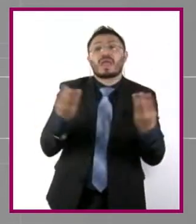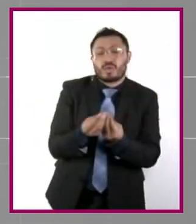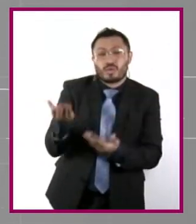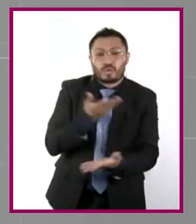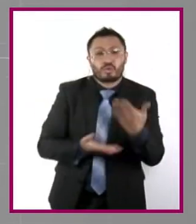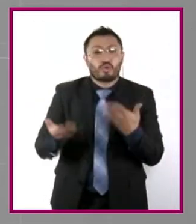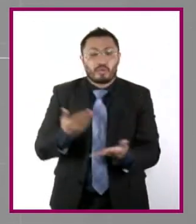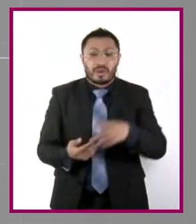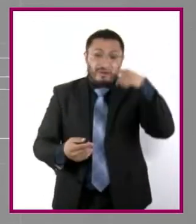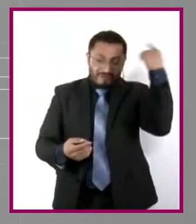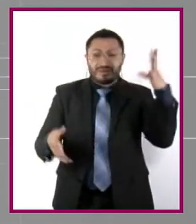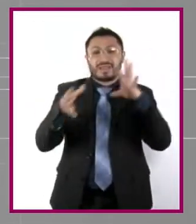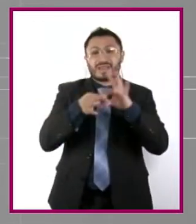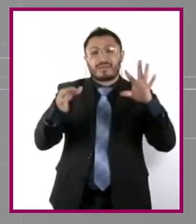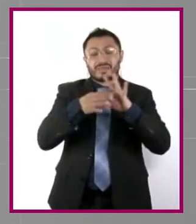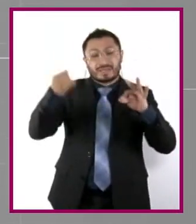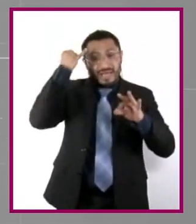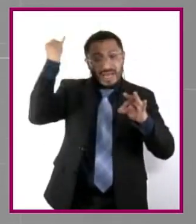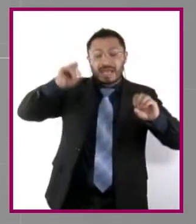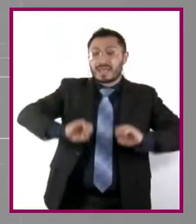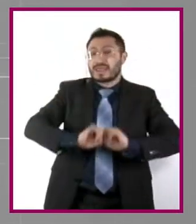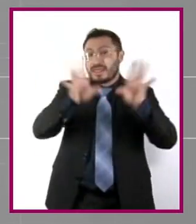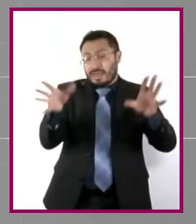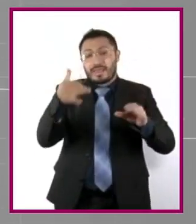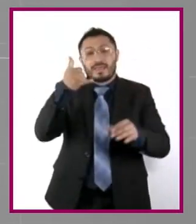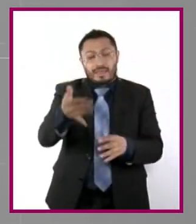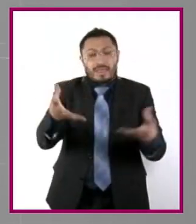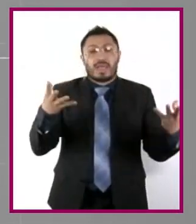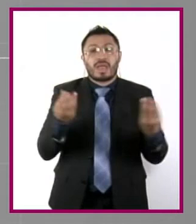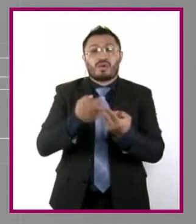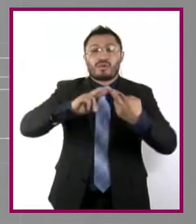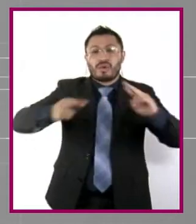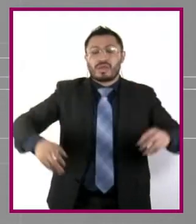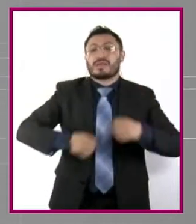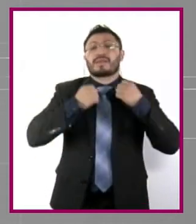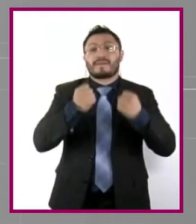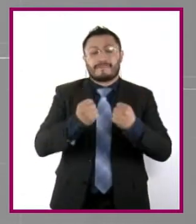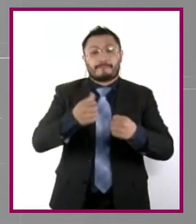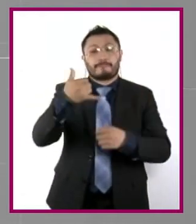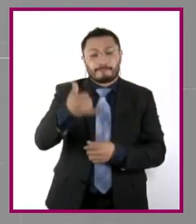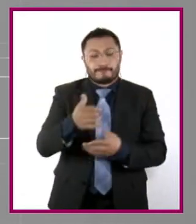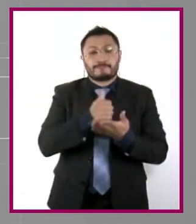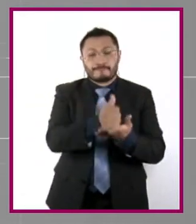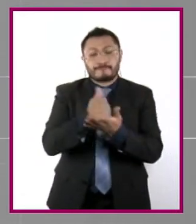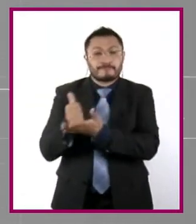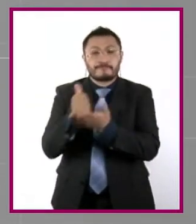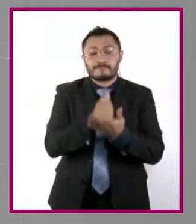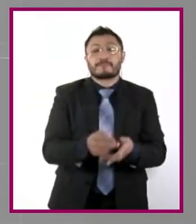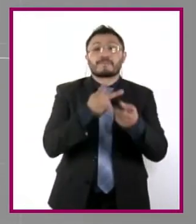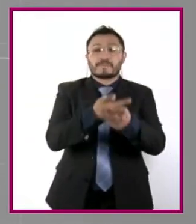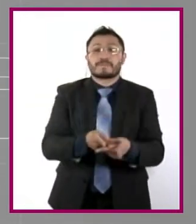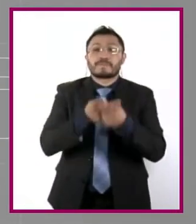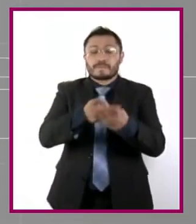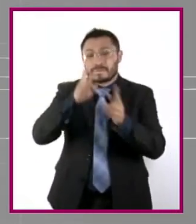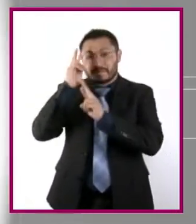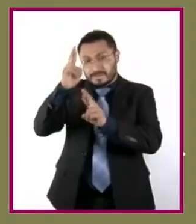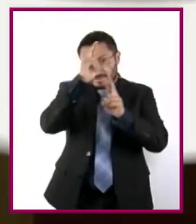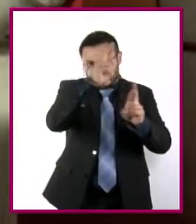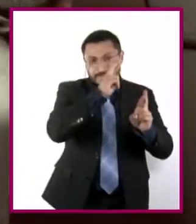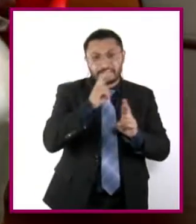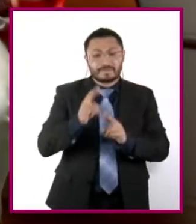Facilita expresar diferentes puntos de vista y enriquecer nuestras relaciones interpersonales. Y ayuda a fomentar la tolerancia y el